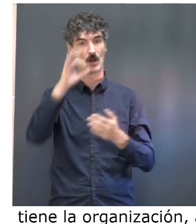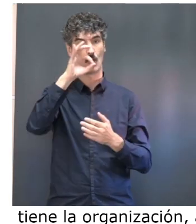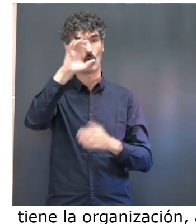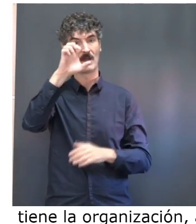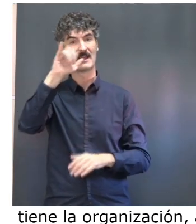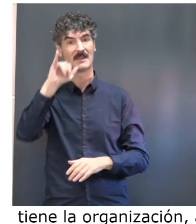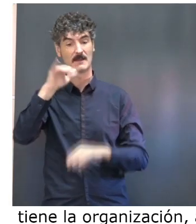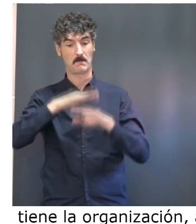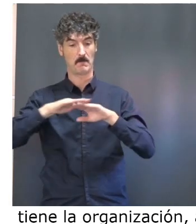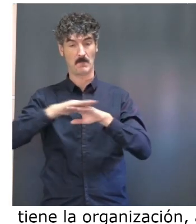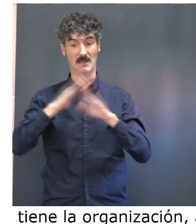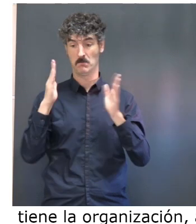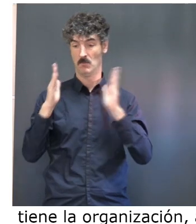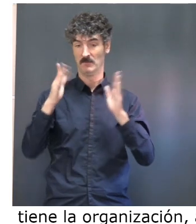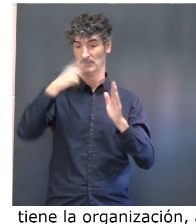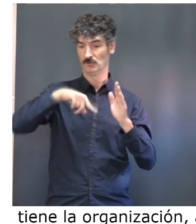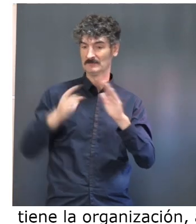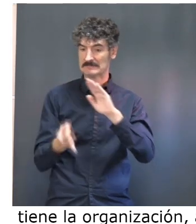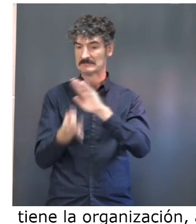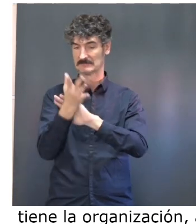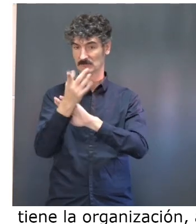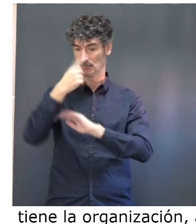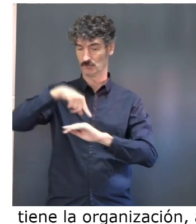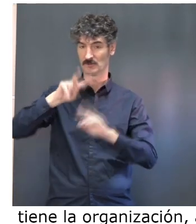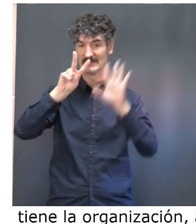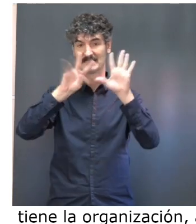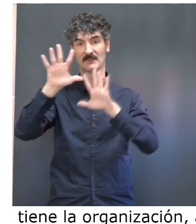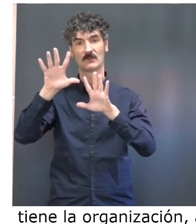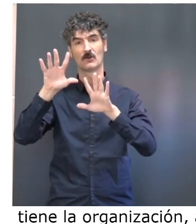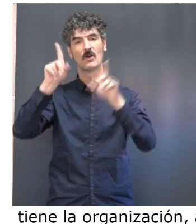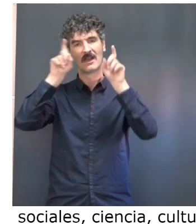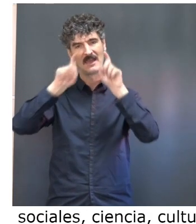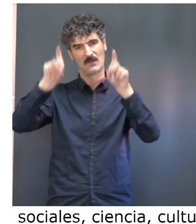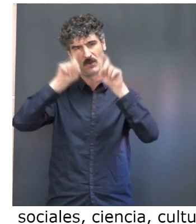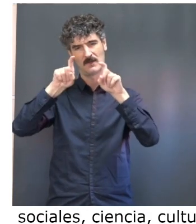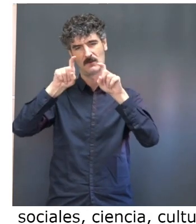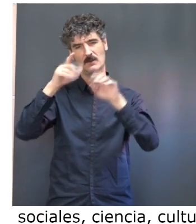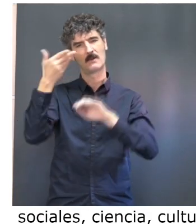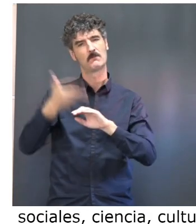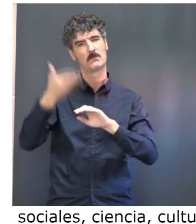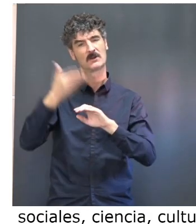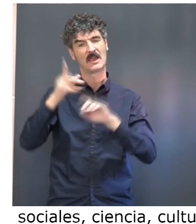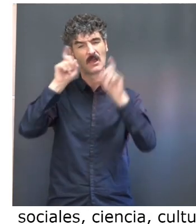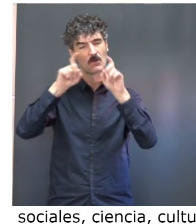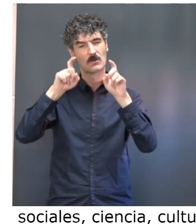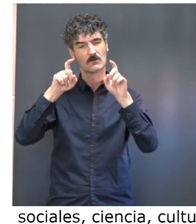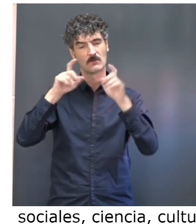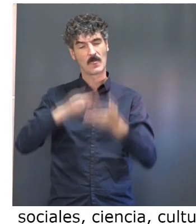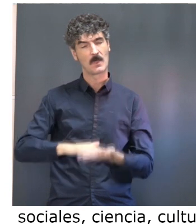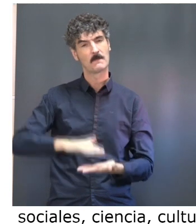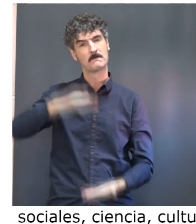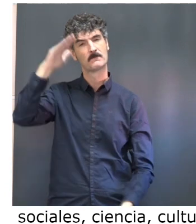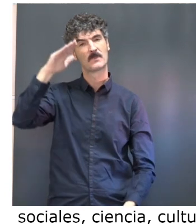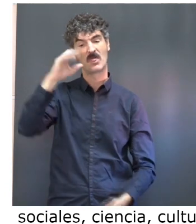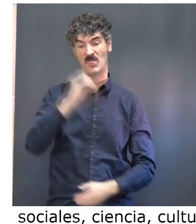y el momento en el que nacimos y seguimos es por la educación a lo largo de toda la vida, desde